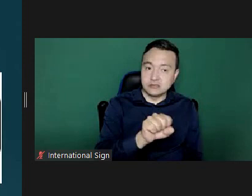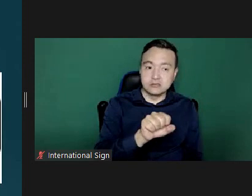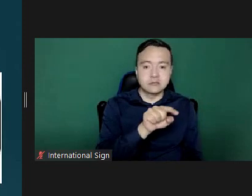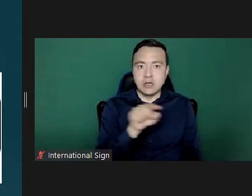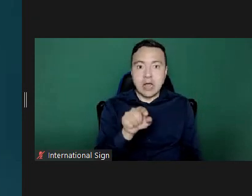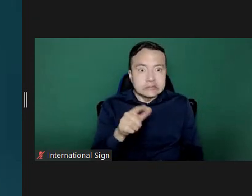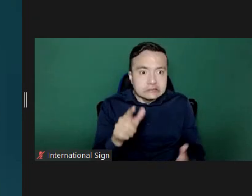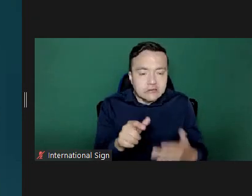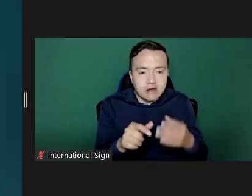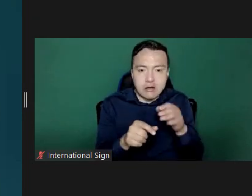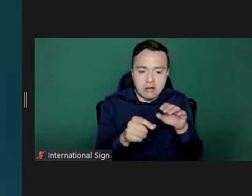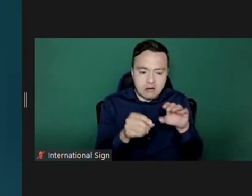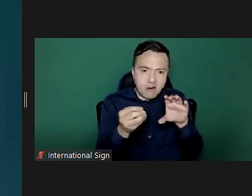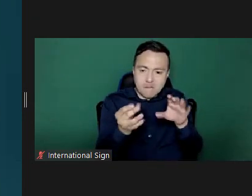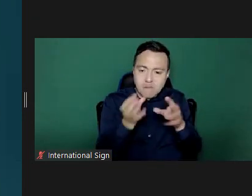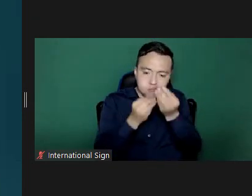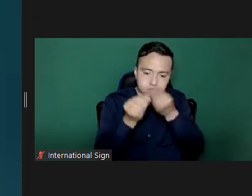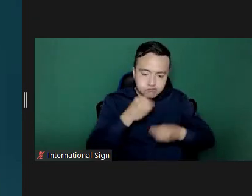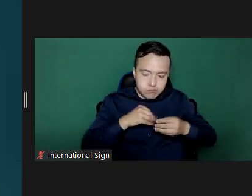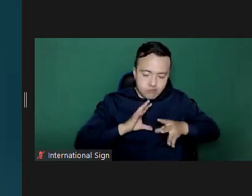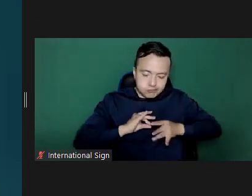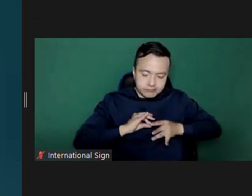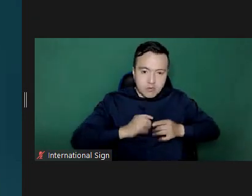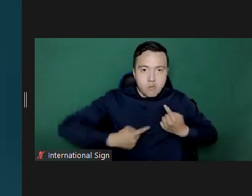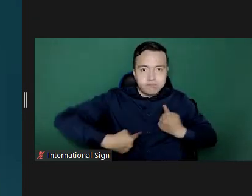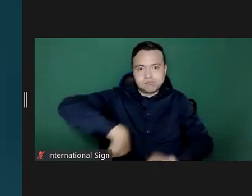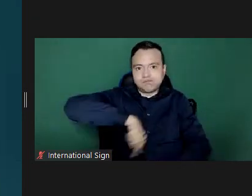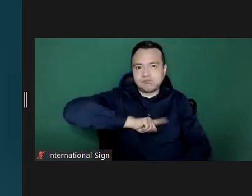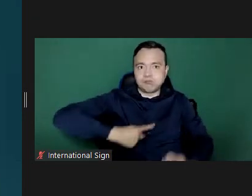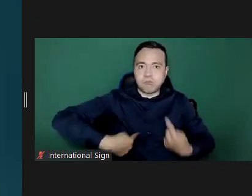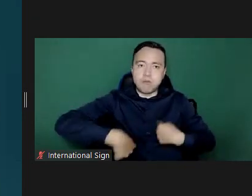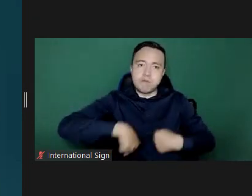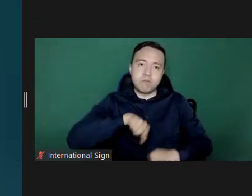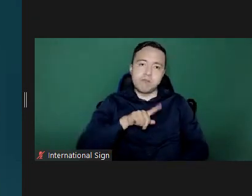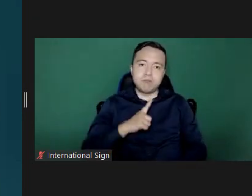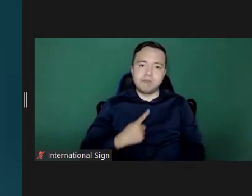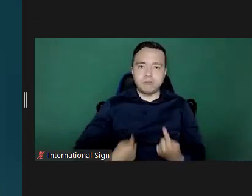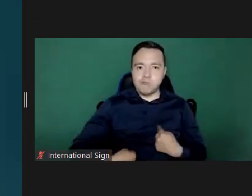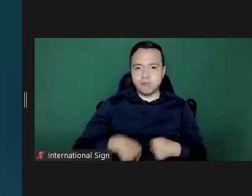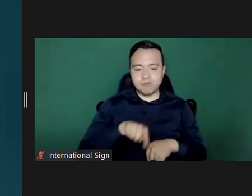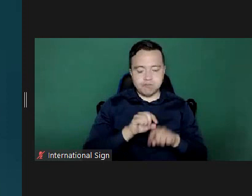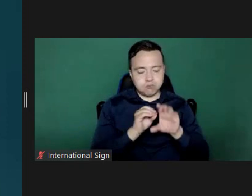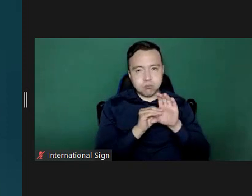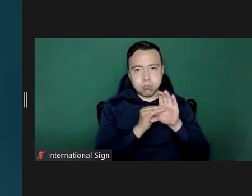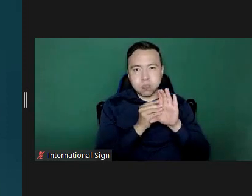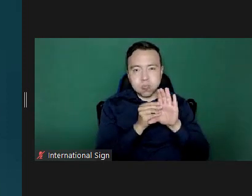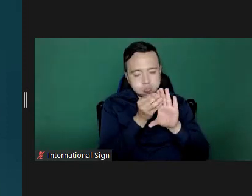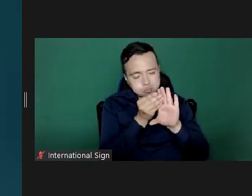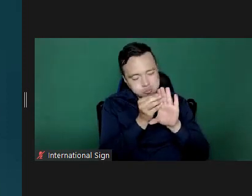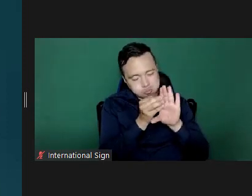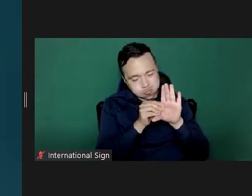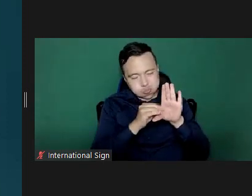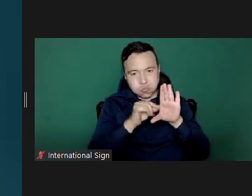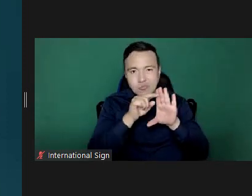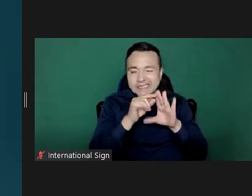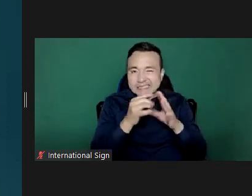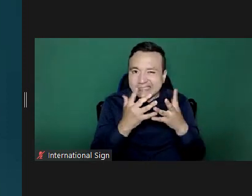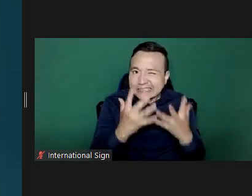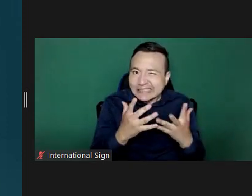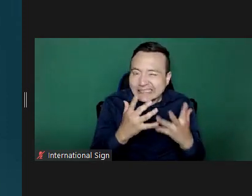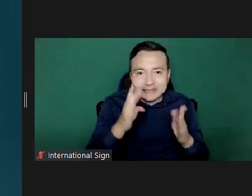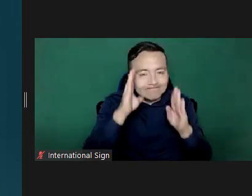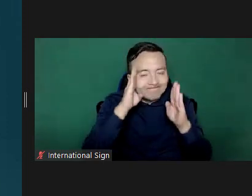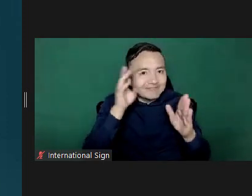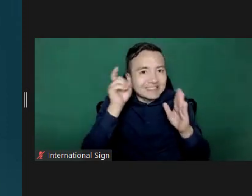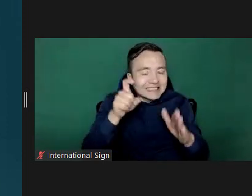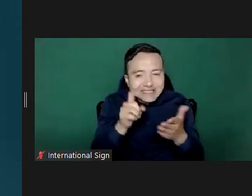registro de salud electrónico. Entonces, todo esto tiene que ver con capturar, procesar la información,